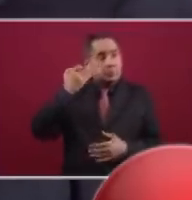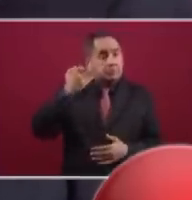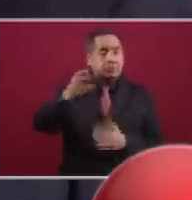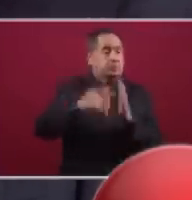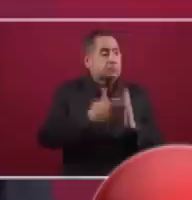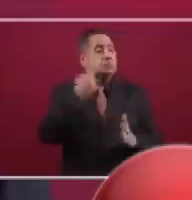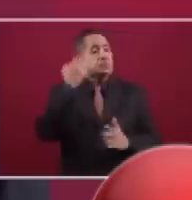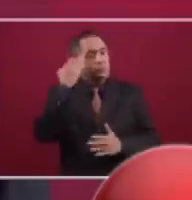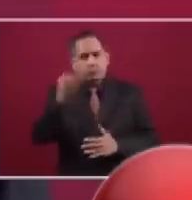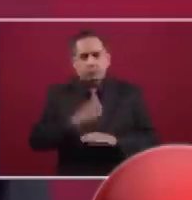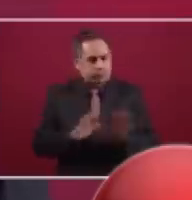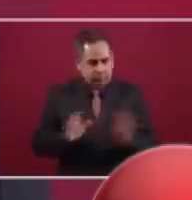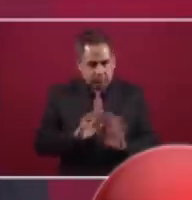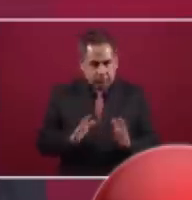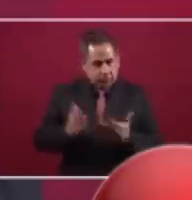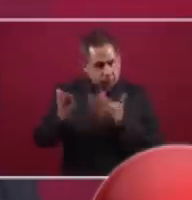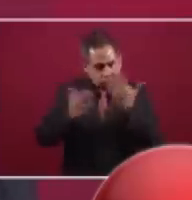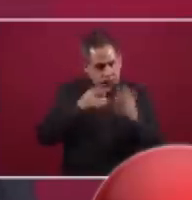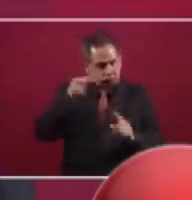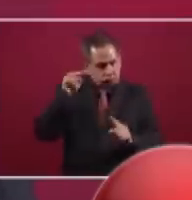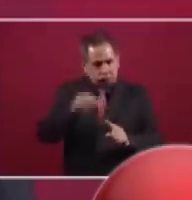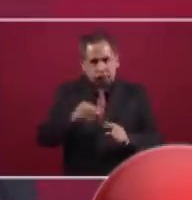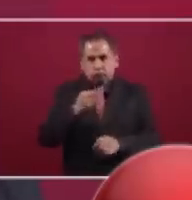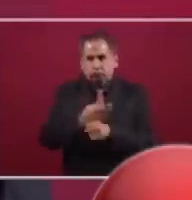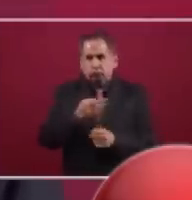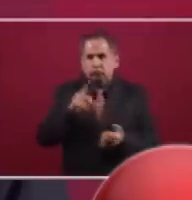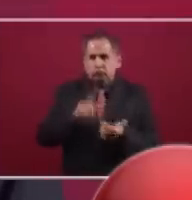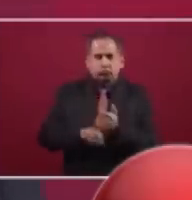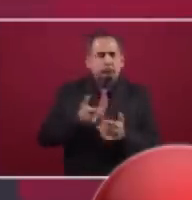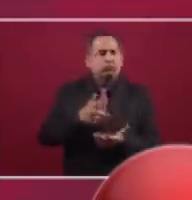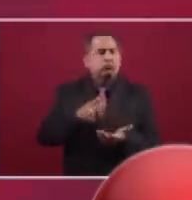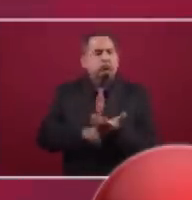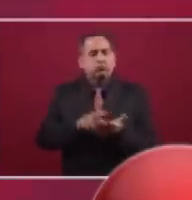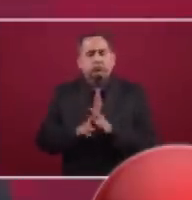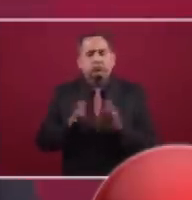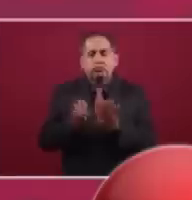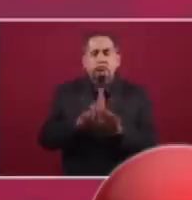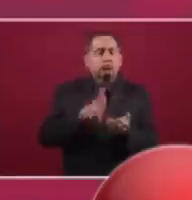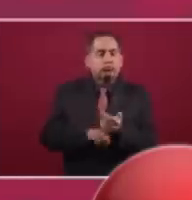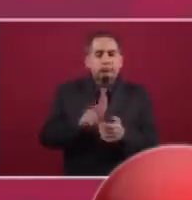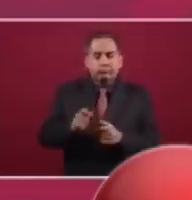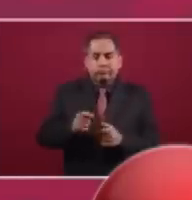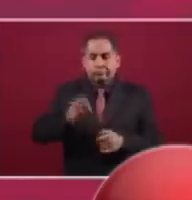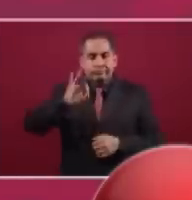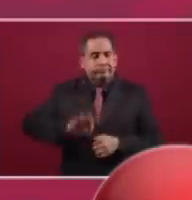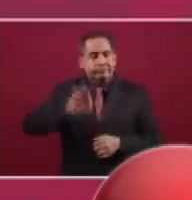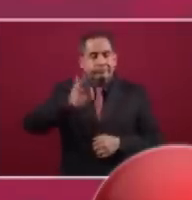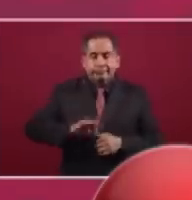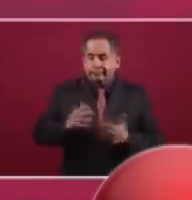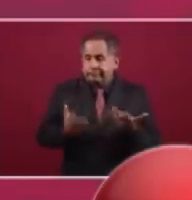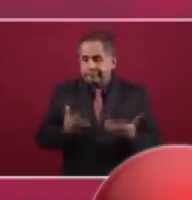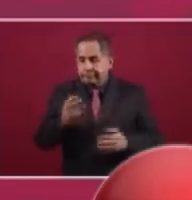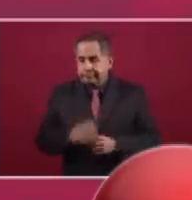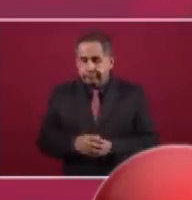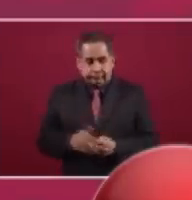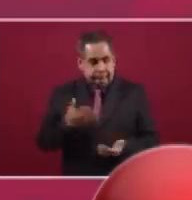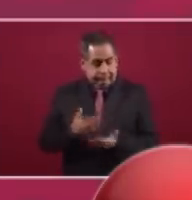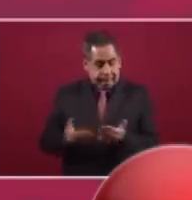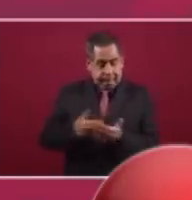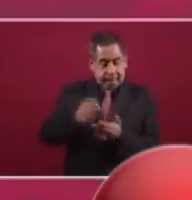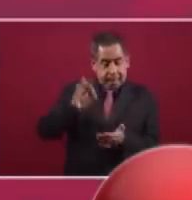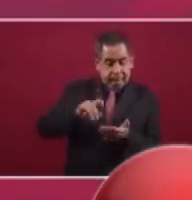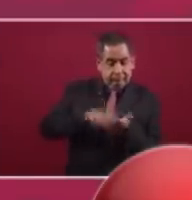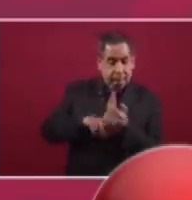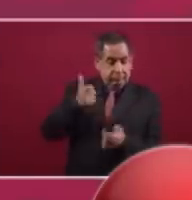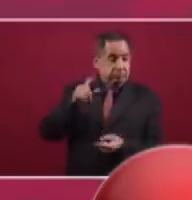estudiar cuáles son las consecuencias o cuáles son los costos dependiendo de las tasas de interés del mercado. Hoy que la tasa es